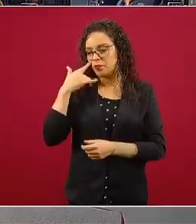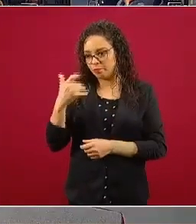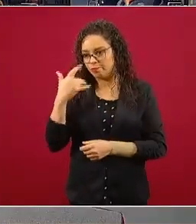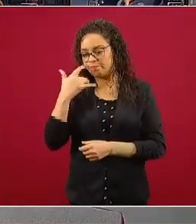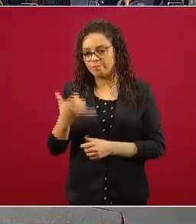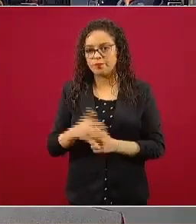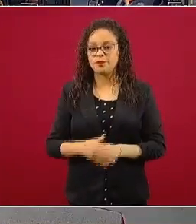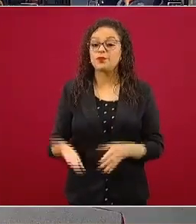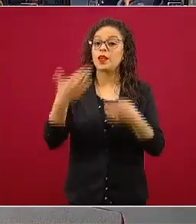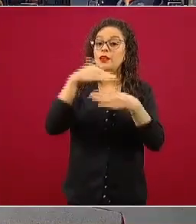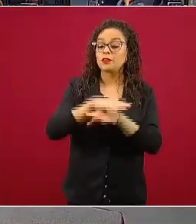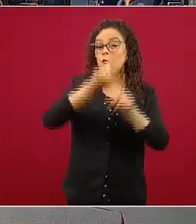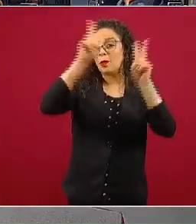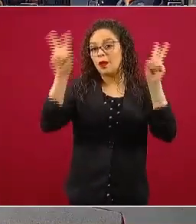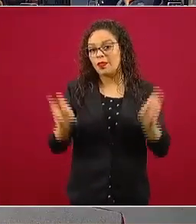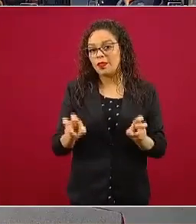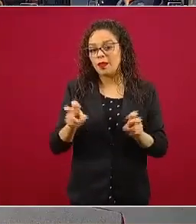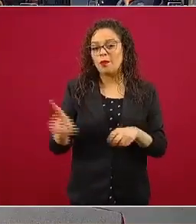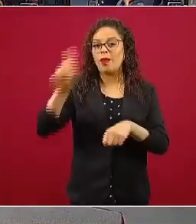Madres, bueno, pues